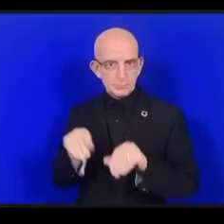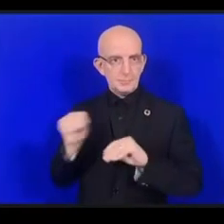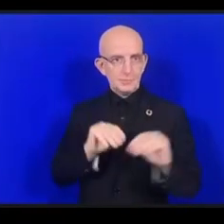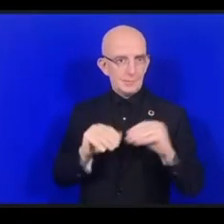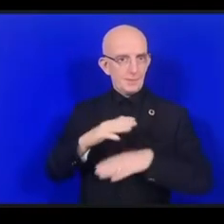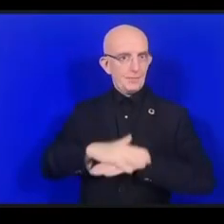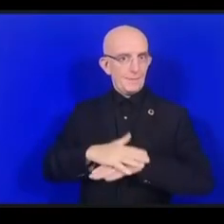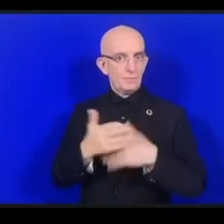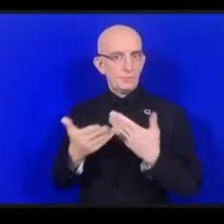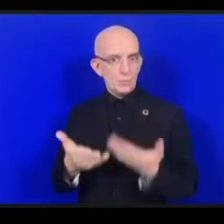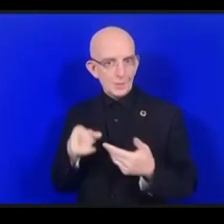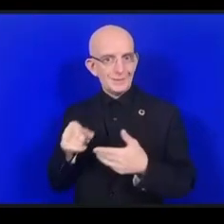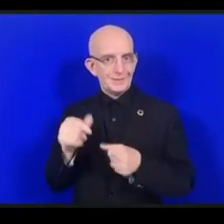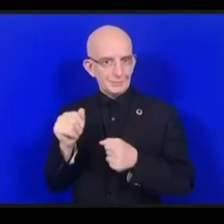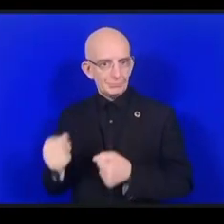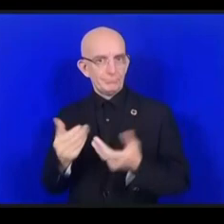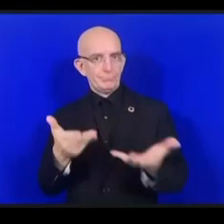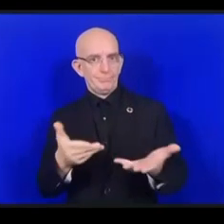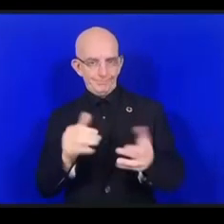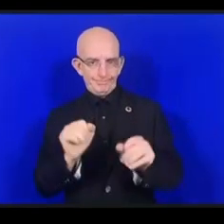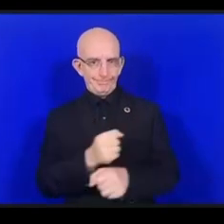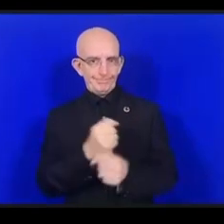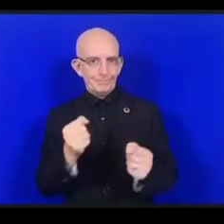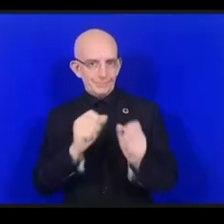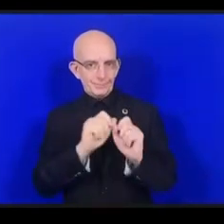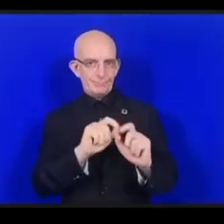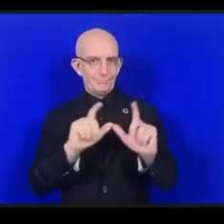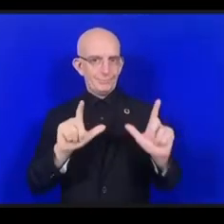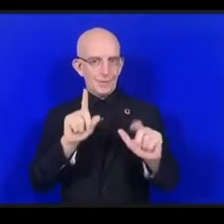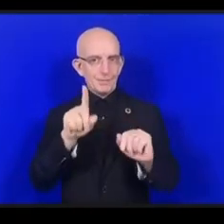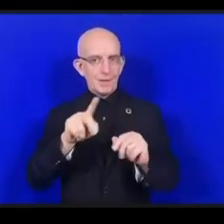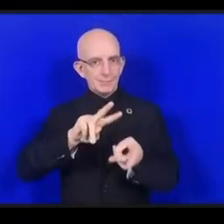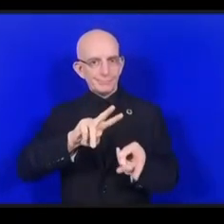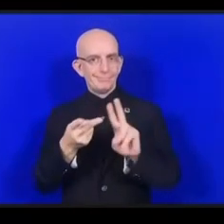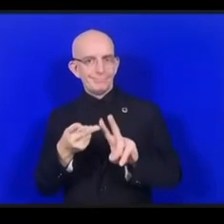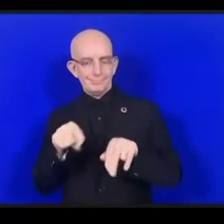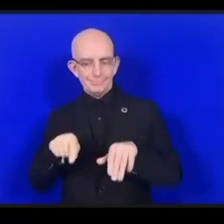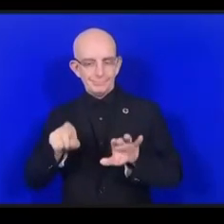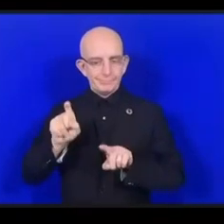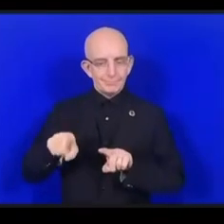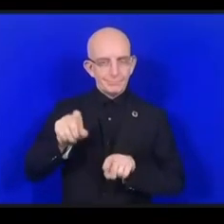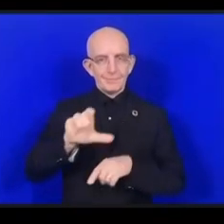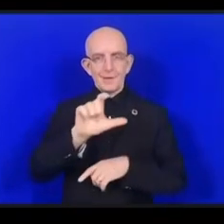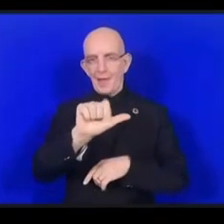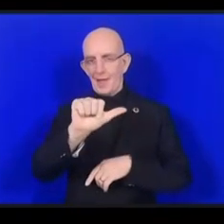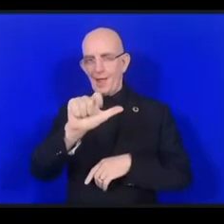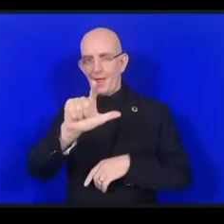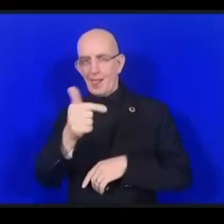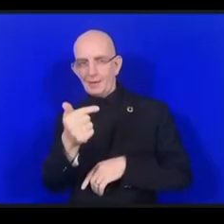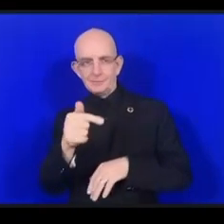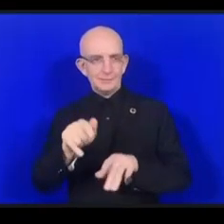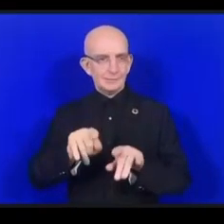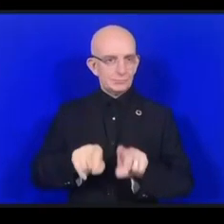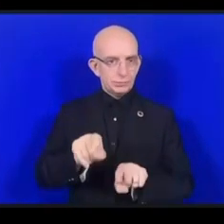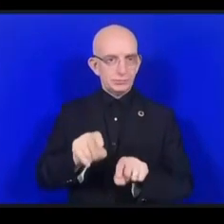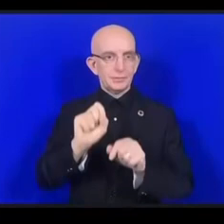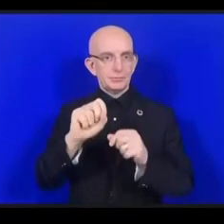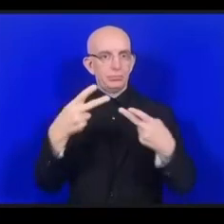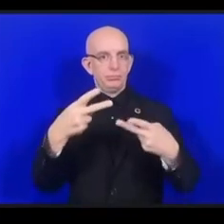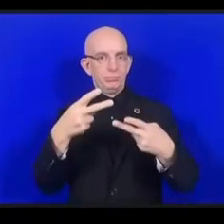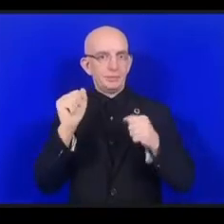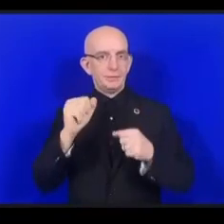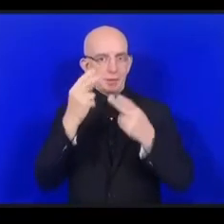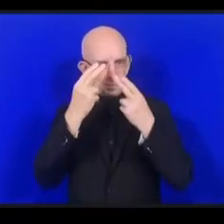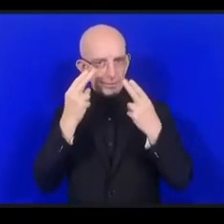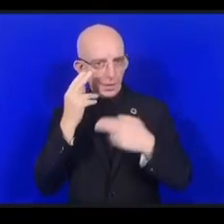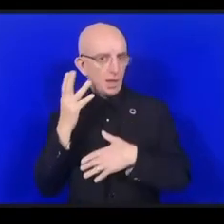lo dicho empezamos de manera muy sencilla pero nuestros sistemas educativos tenemos oficinas de accesibilidad